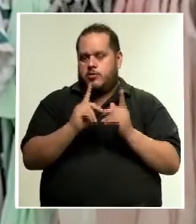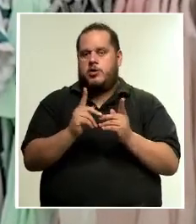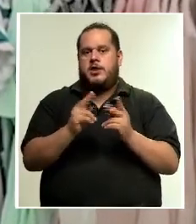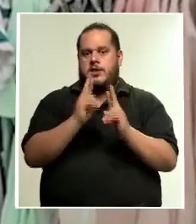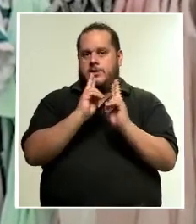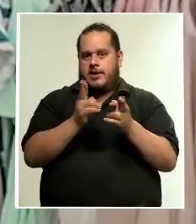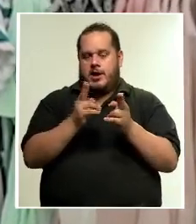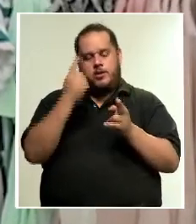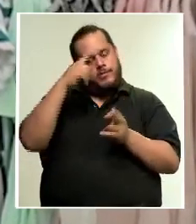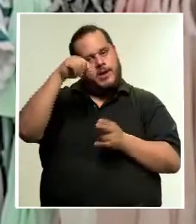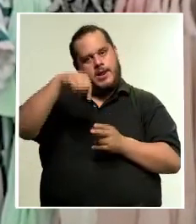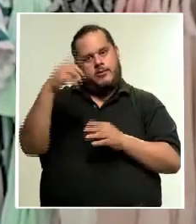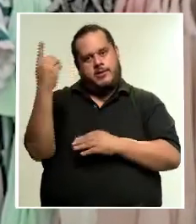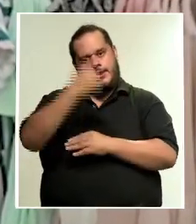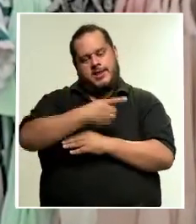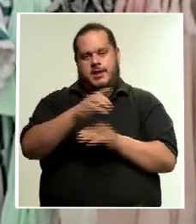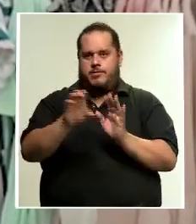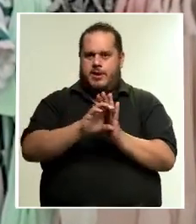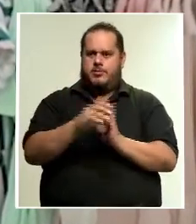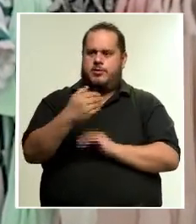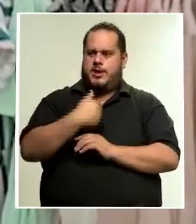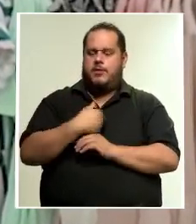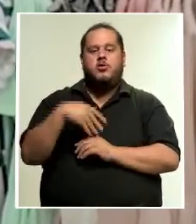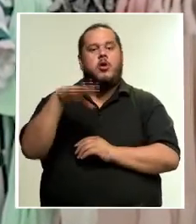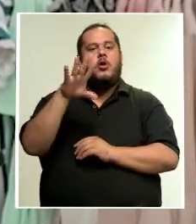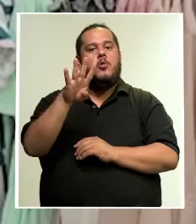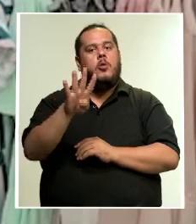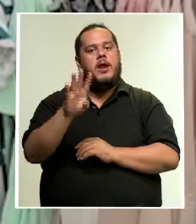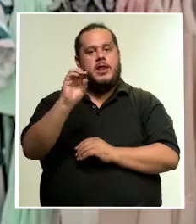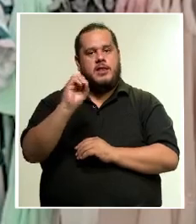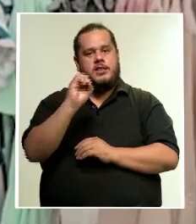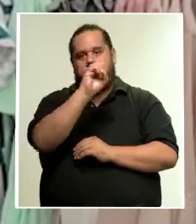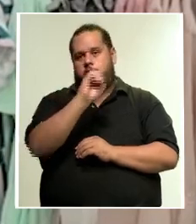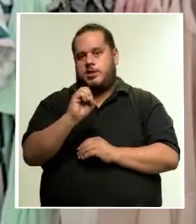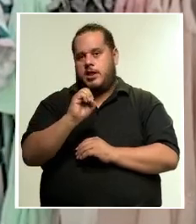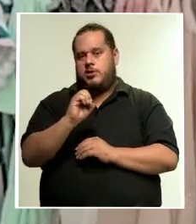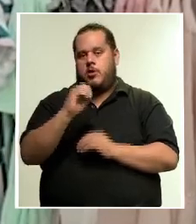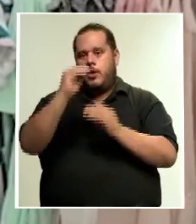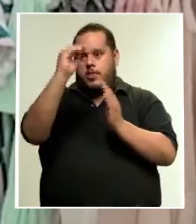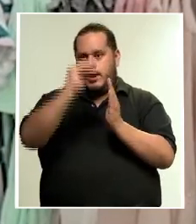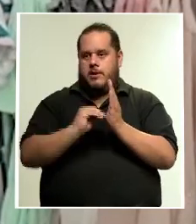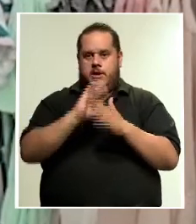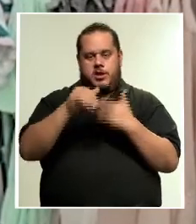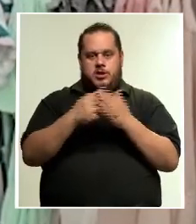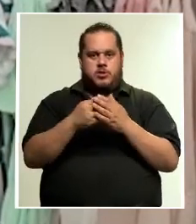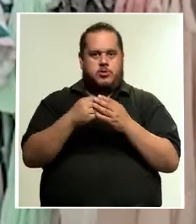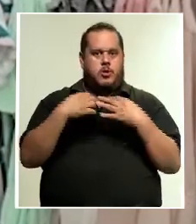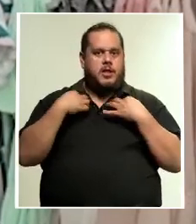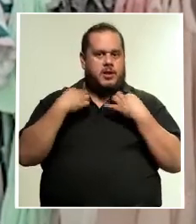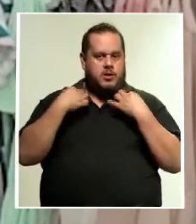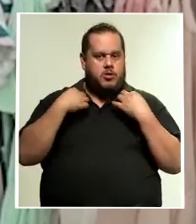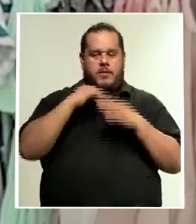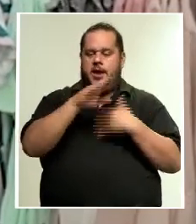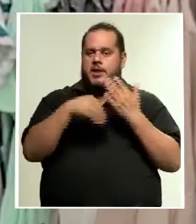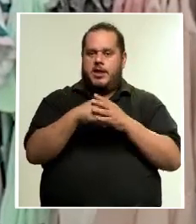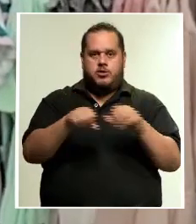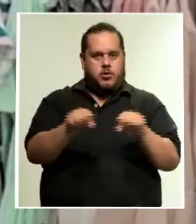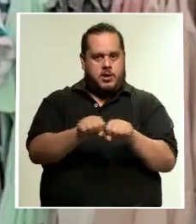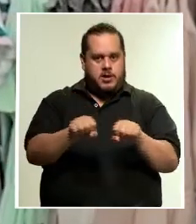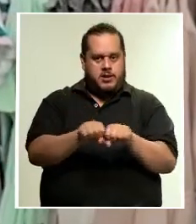Madre. Por ejemplo, tenemos 40% de rebaja en toda la ropa y en todo el calzado.